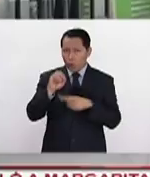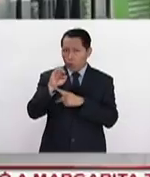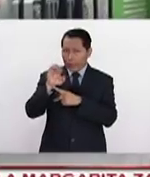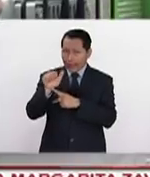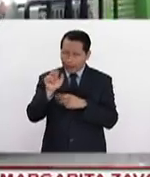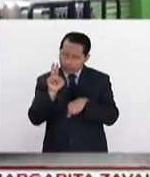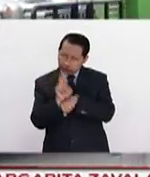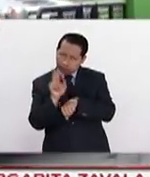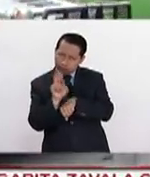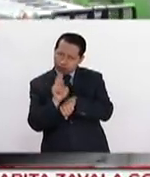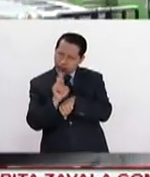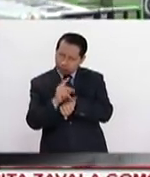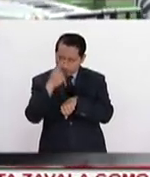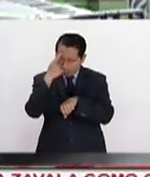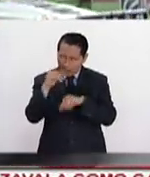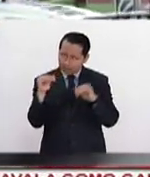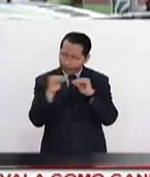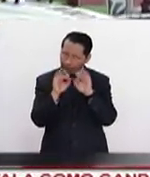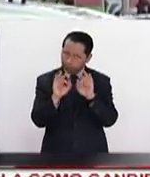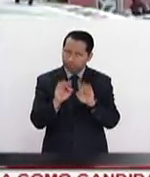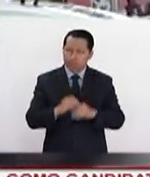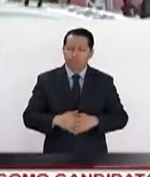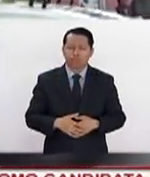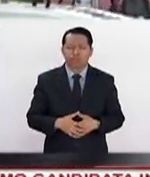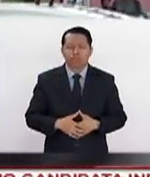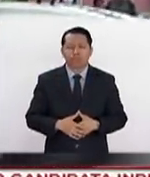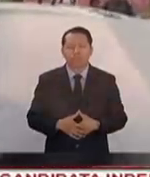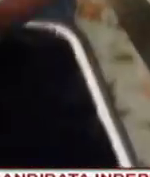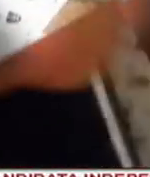unas elecciones democráticas.